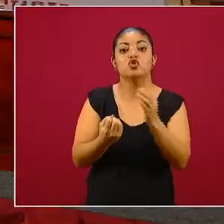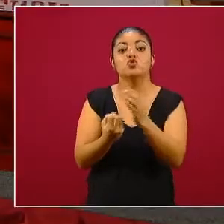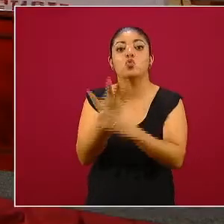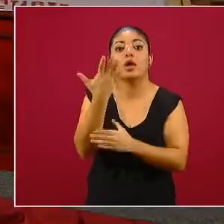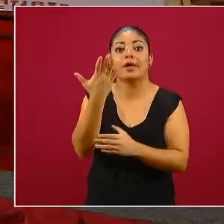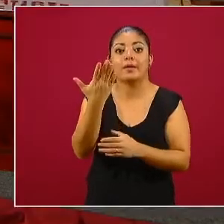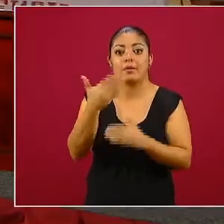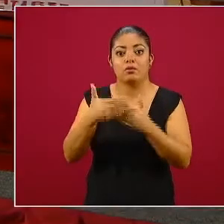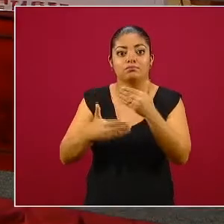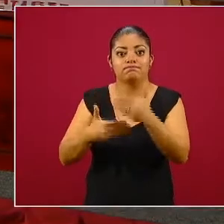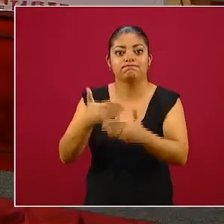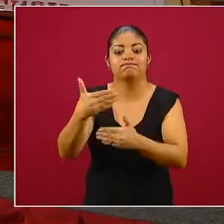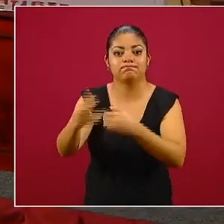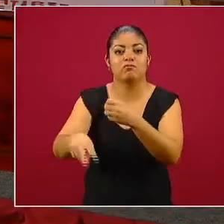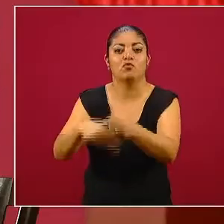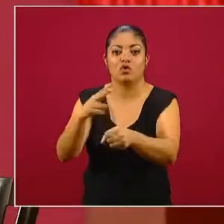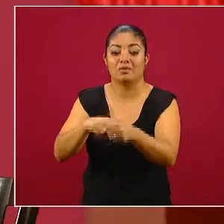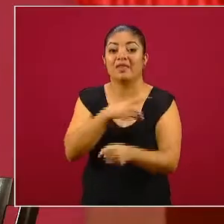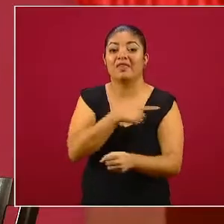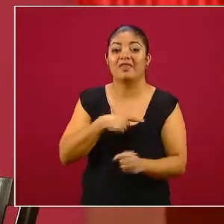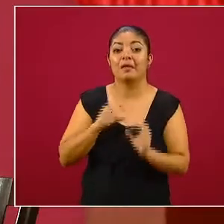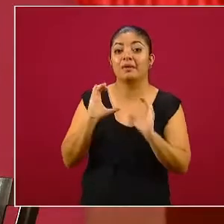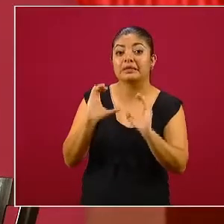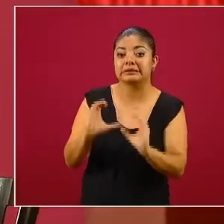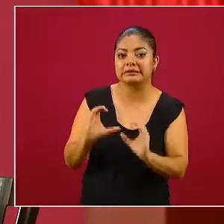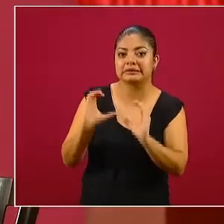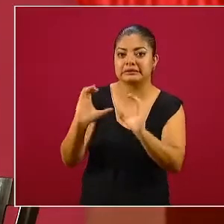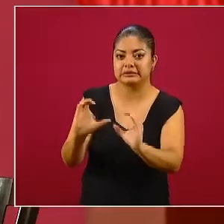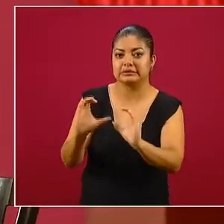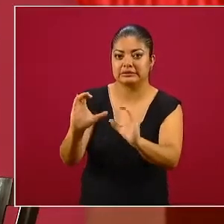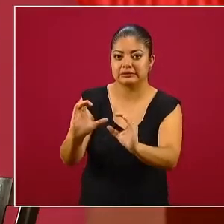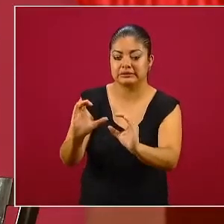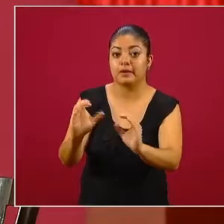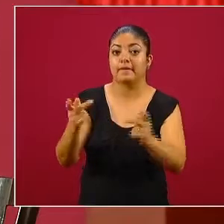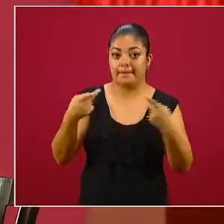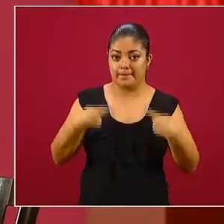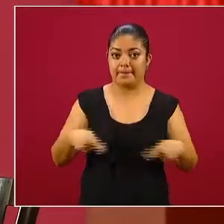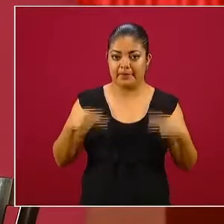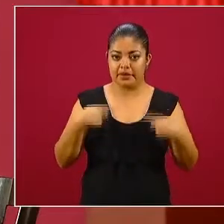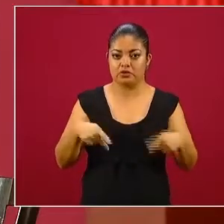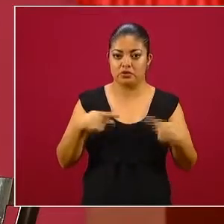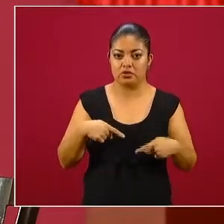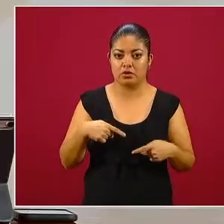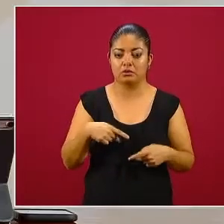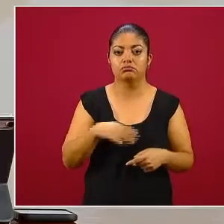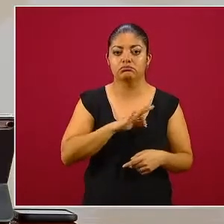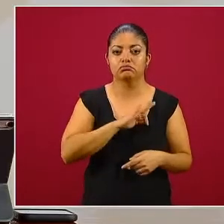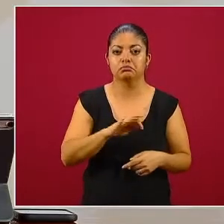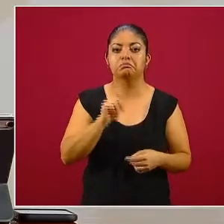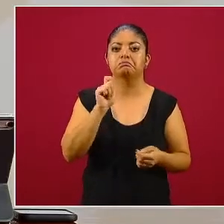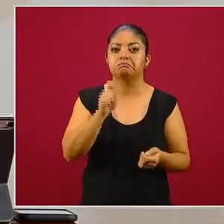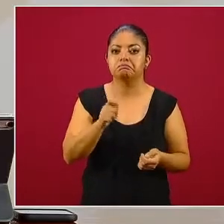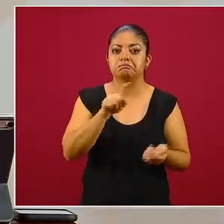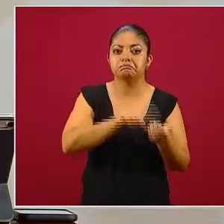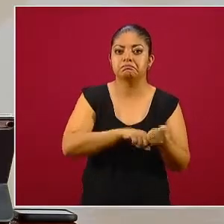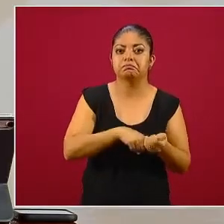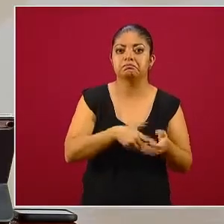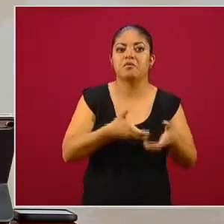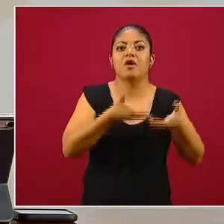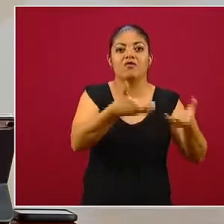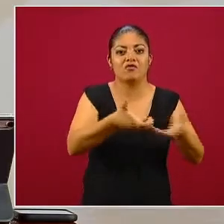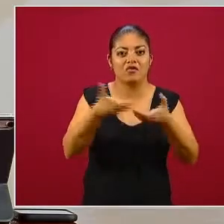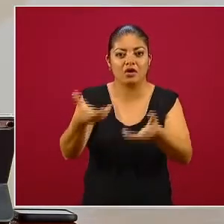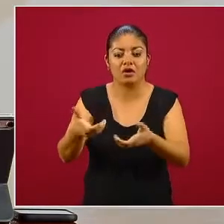ser muy cautelosos sobre la cantidad de personas que progresivamente se van liberando al espacio público,